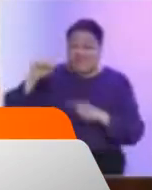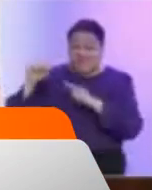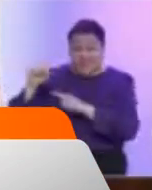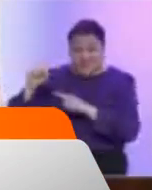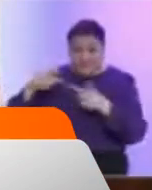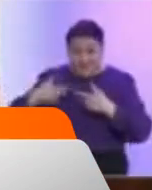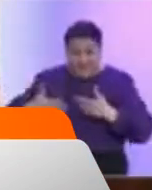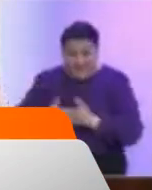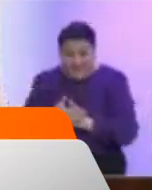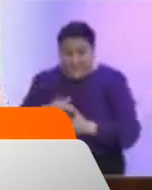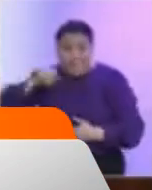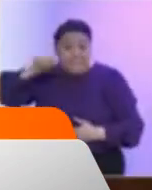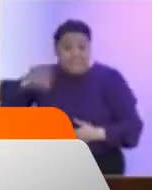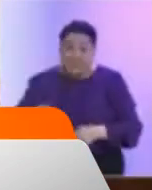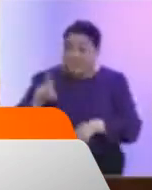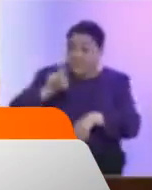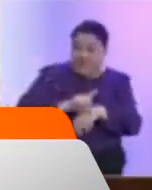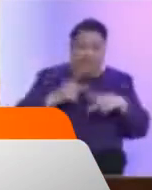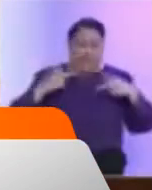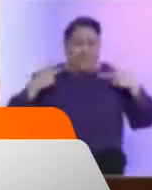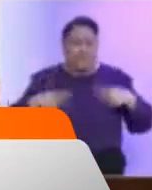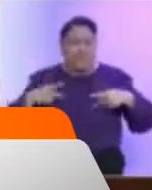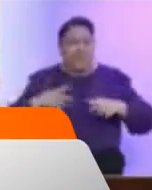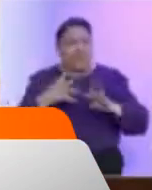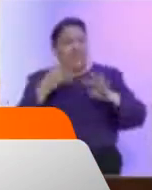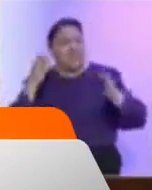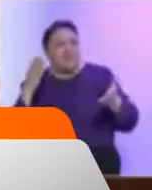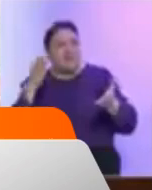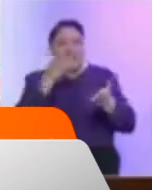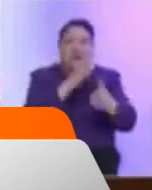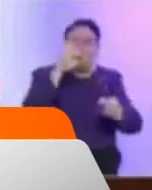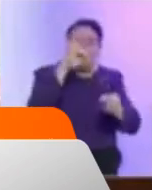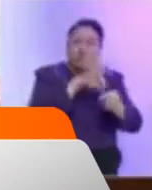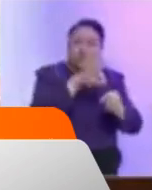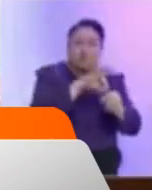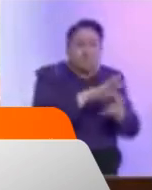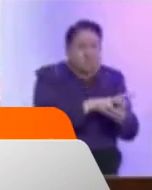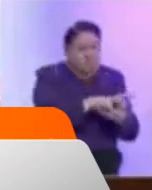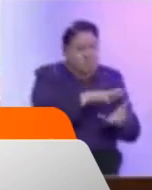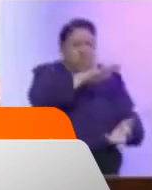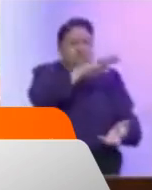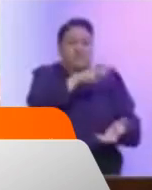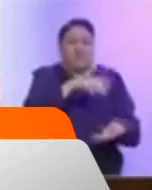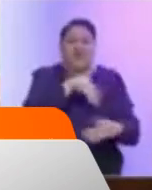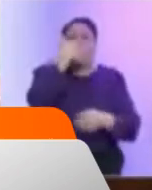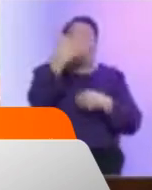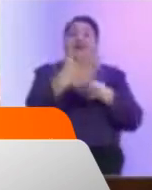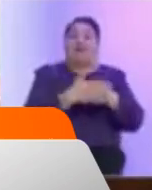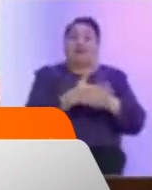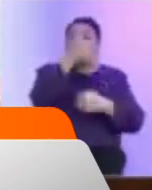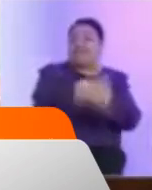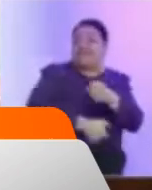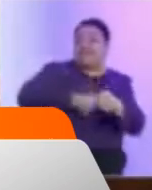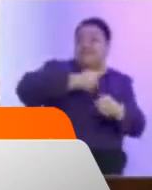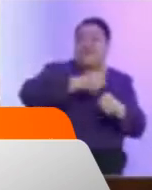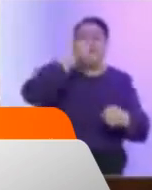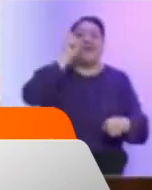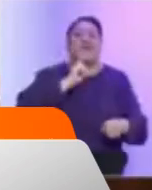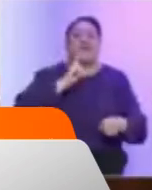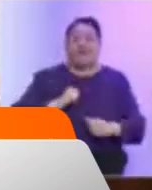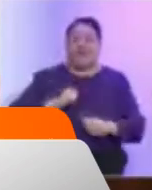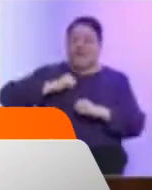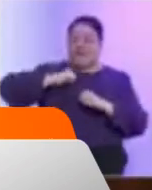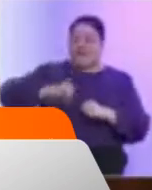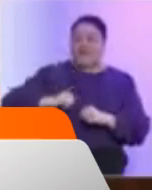ciudadanía materializó que una mujer dirija por los próximos 6 años el rumbo